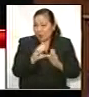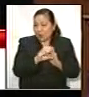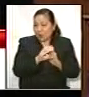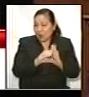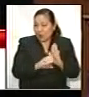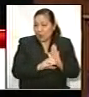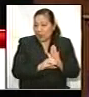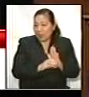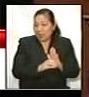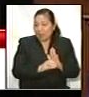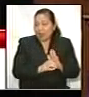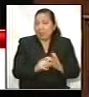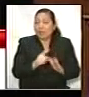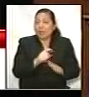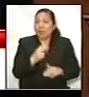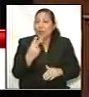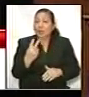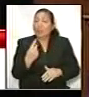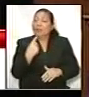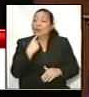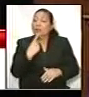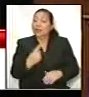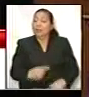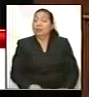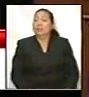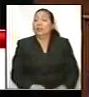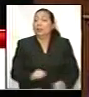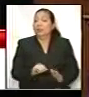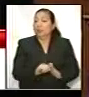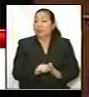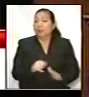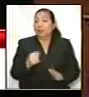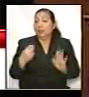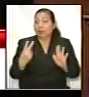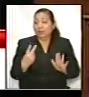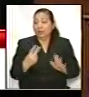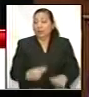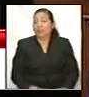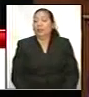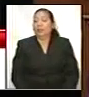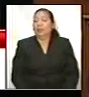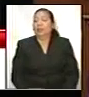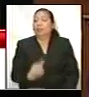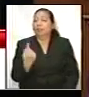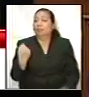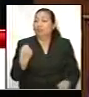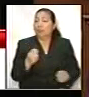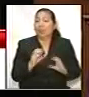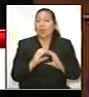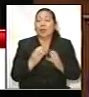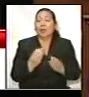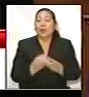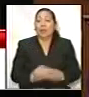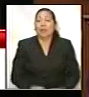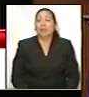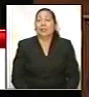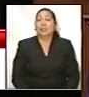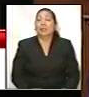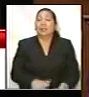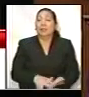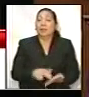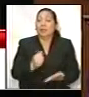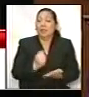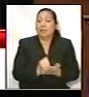El artículo 102 de la Constitución, ¿qué dice? El inciso 7. Son atribuciones del Congreso aprobar